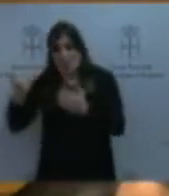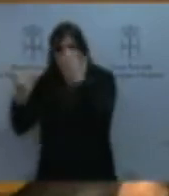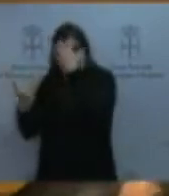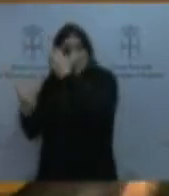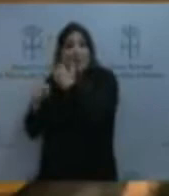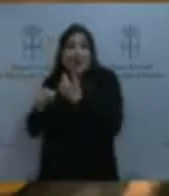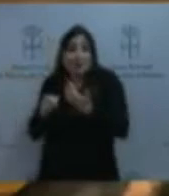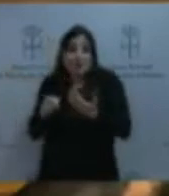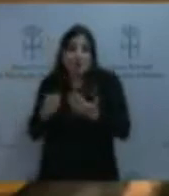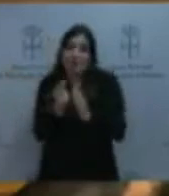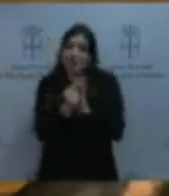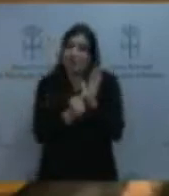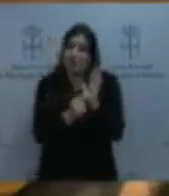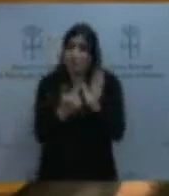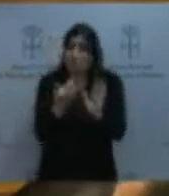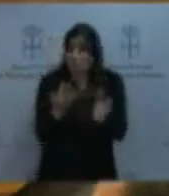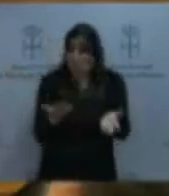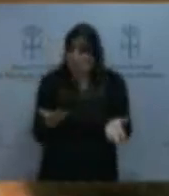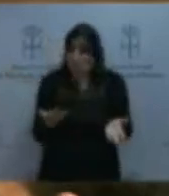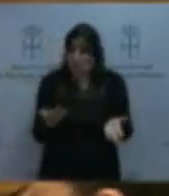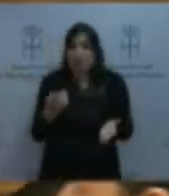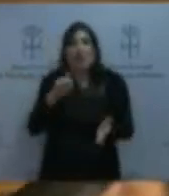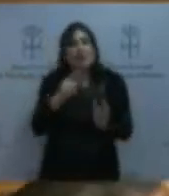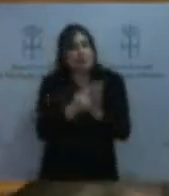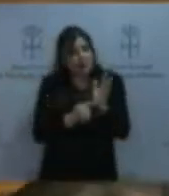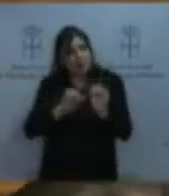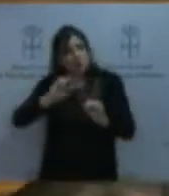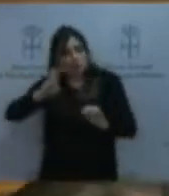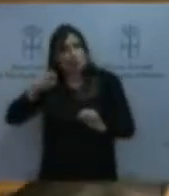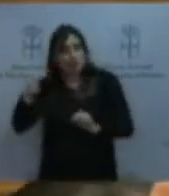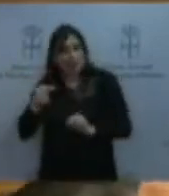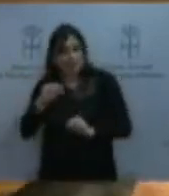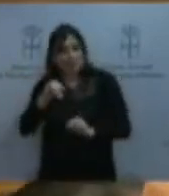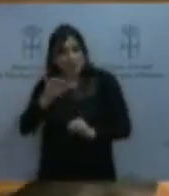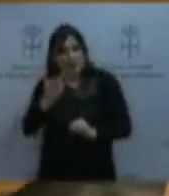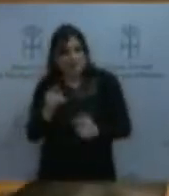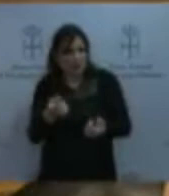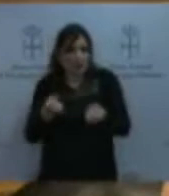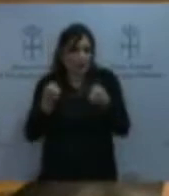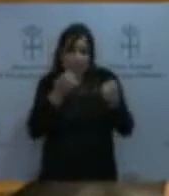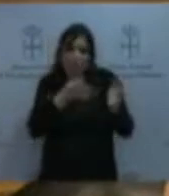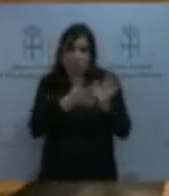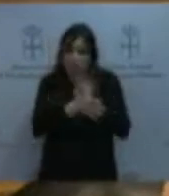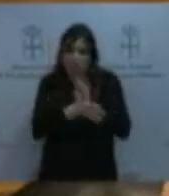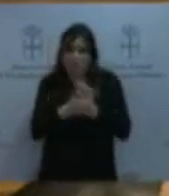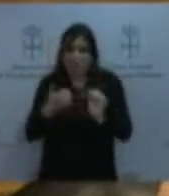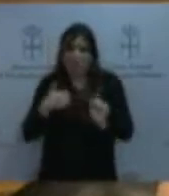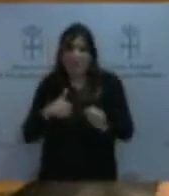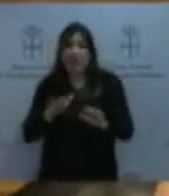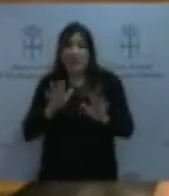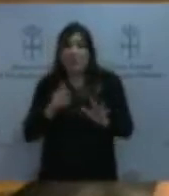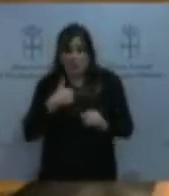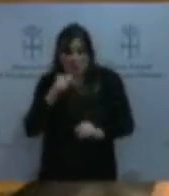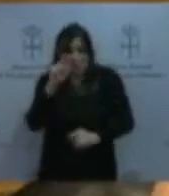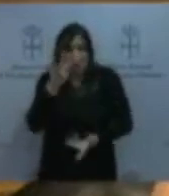que tenemos otros negativos, ya los hemos comentado hasta lo extenuante, y, por supuesto, a mí me preocupa más el problema de